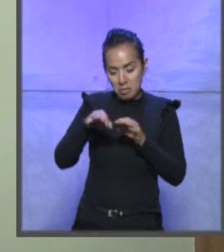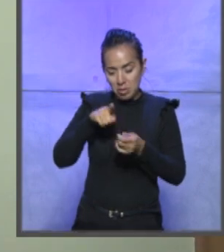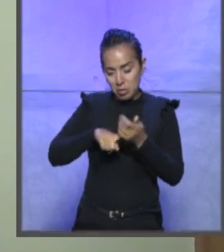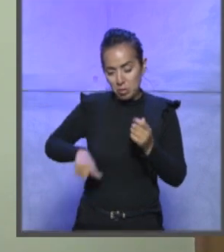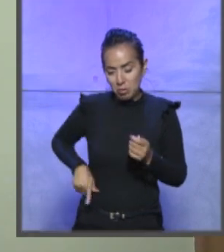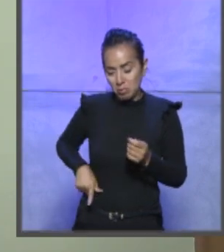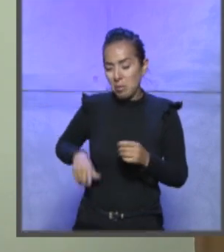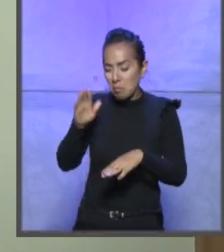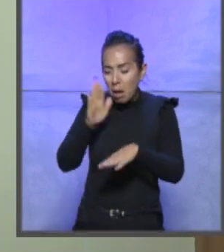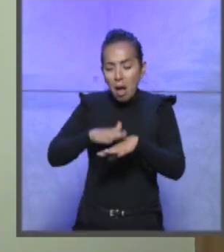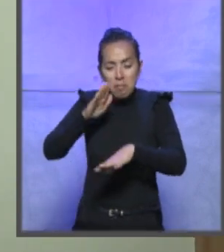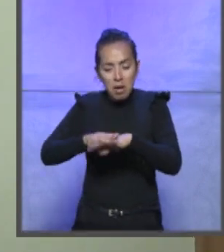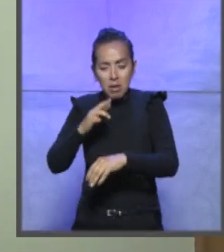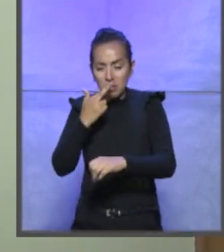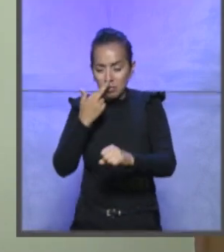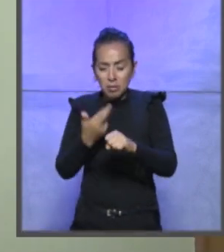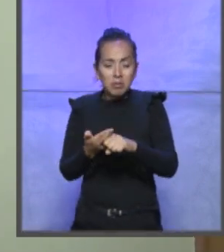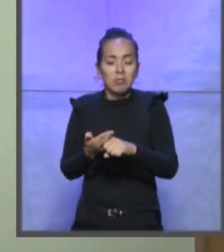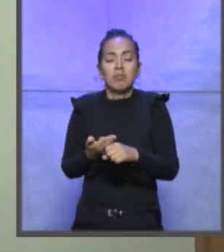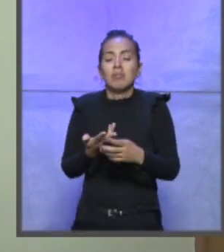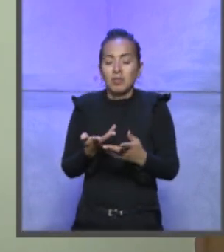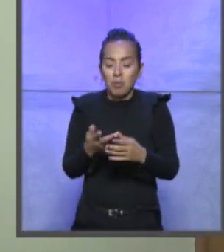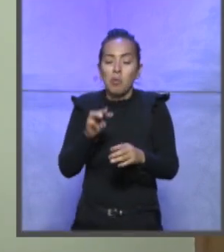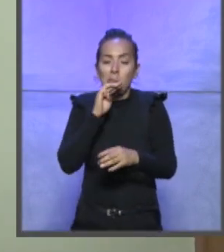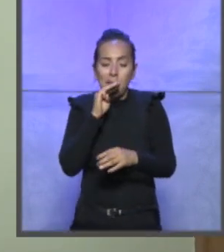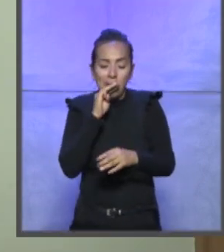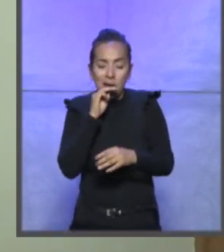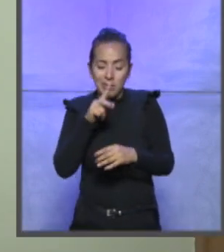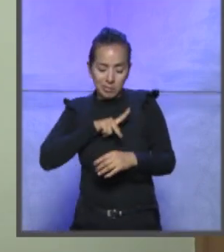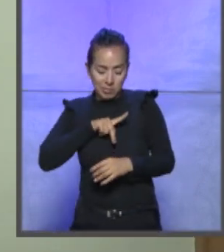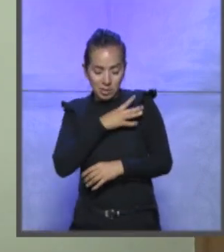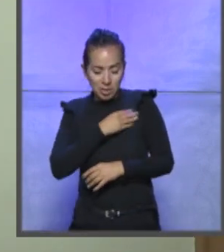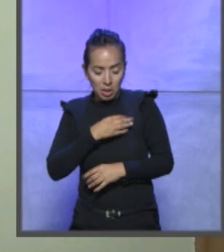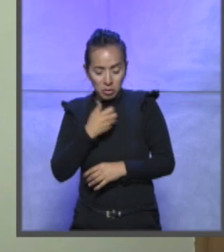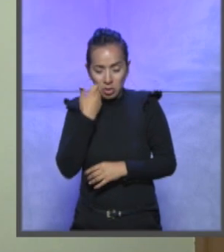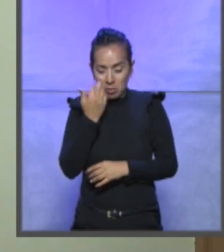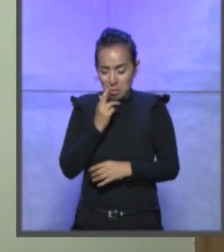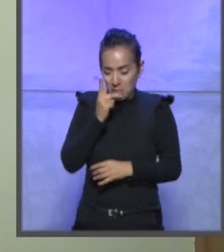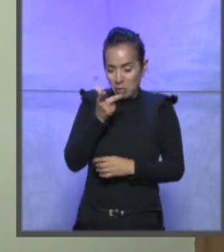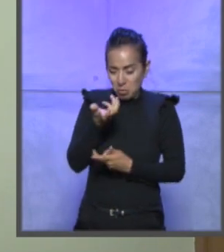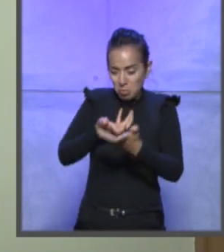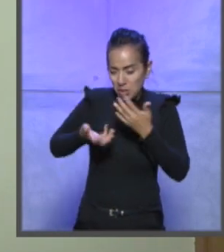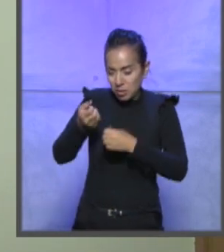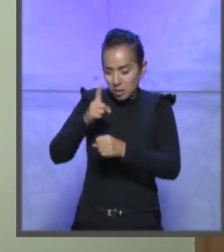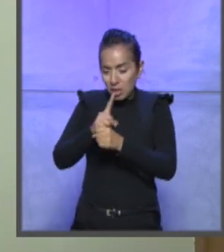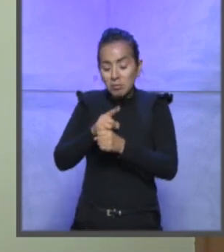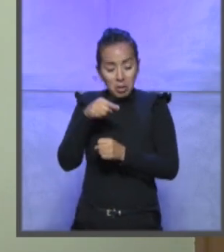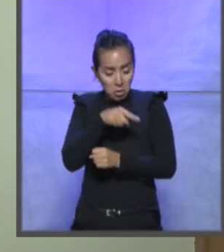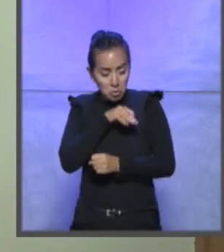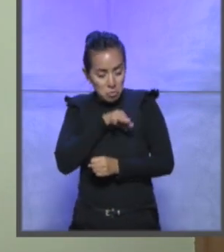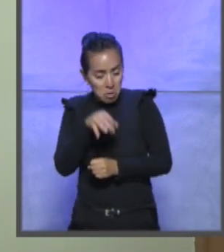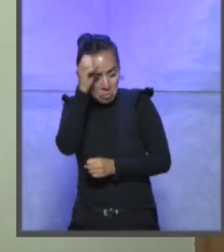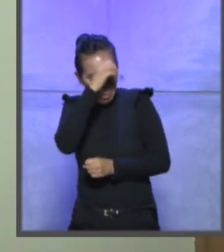como madre de mis hijos, porque quiero una mejor sociedad en donde ellos puedan contribuir, al igual que lo estoy haciendo